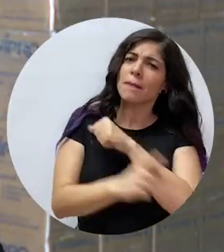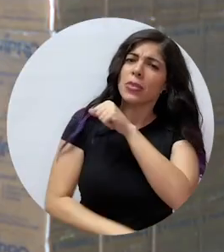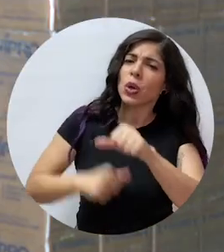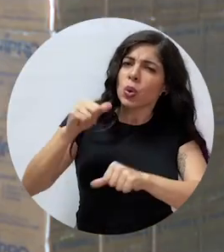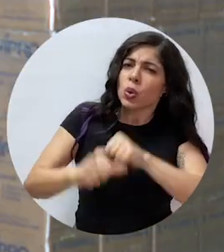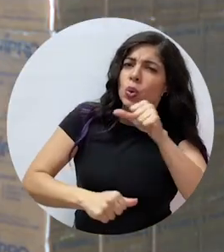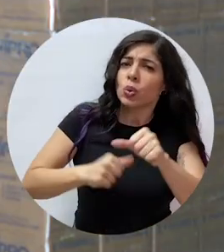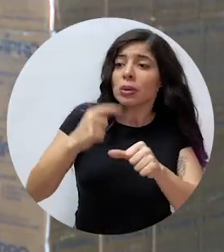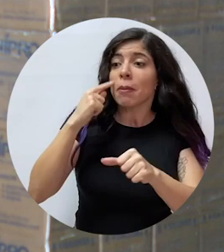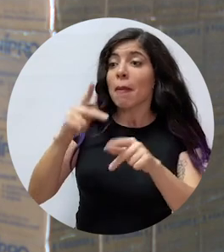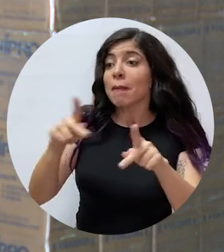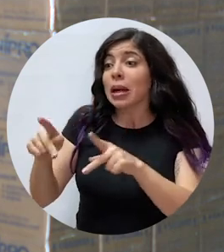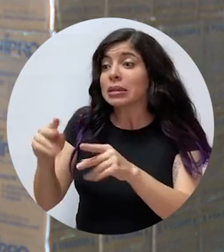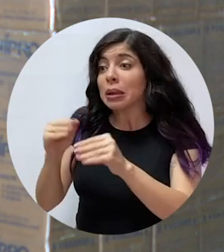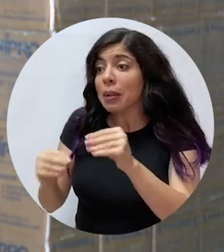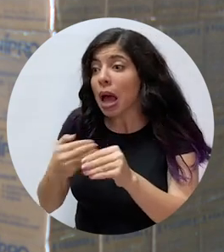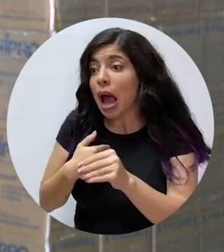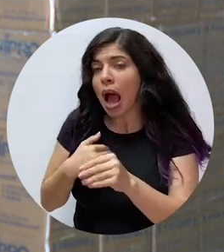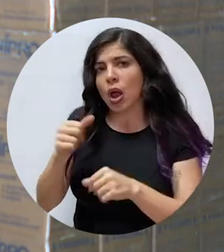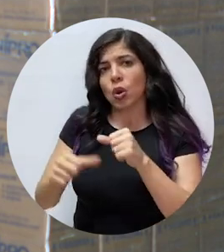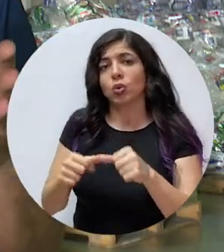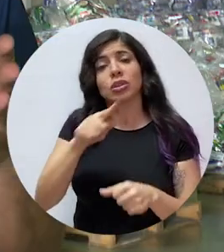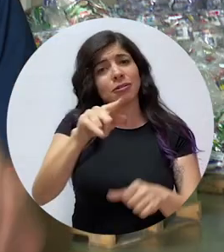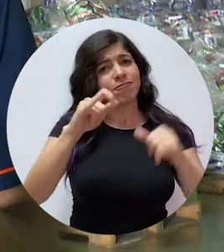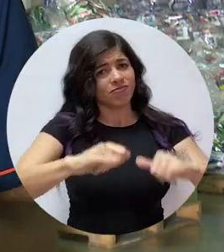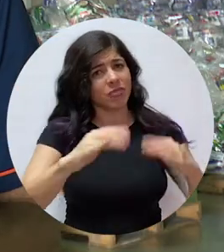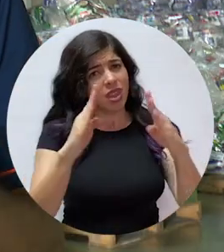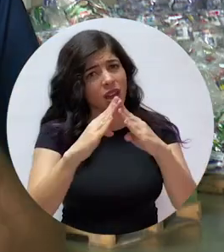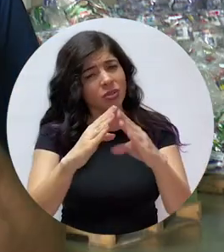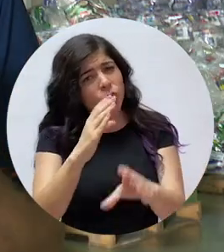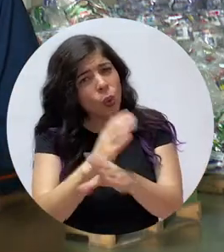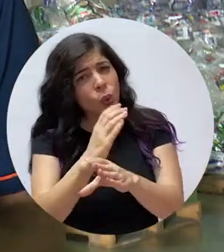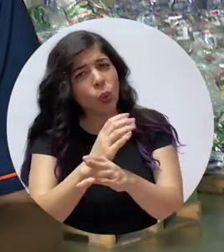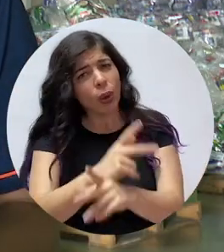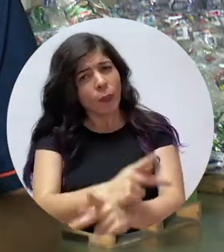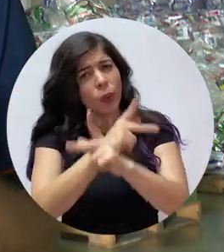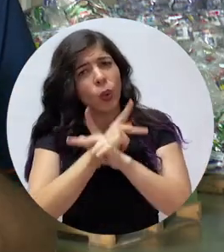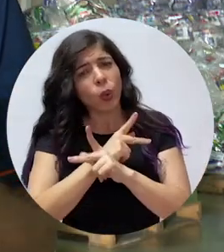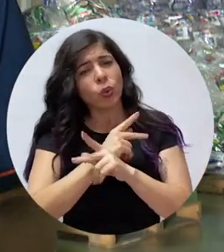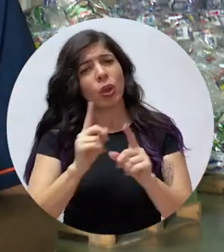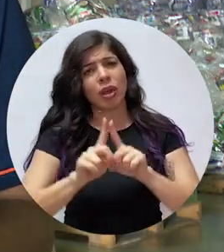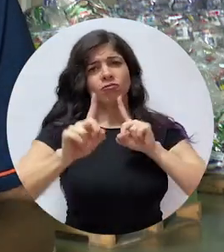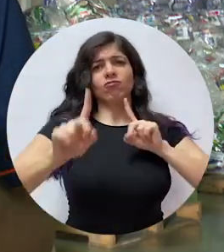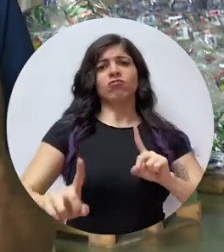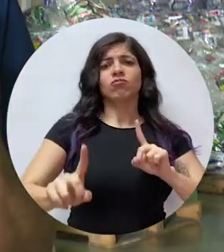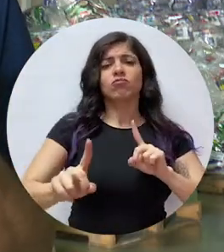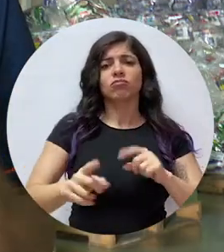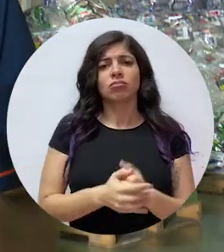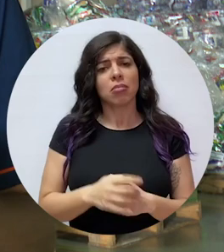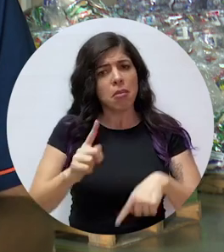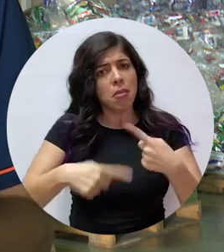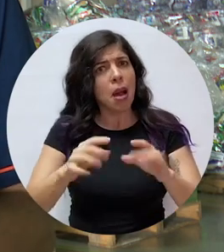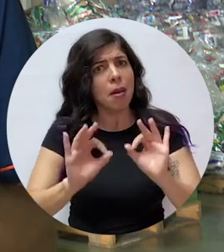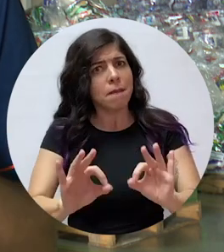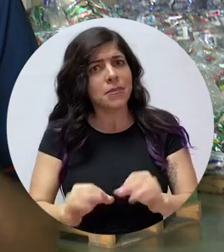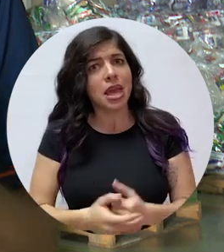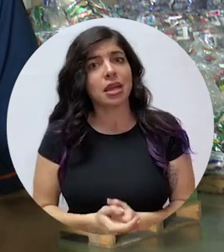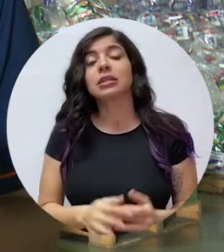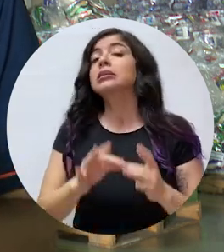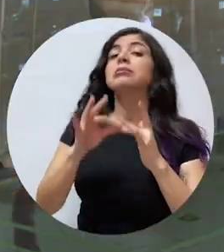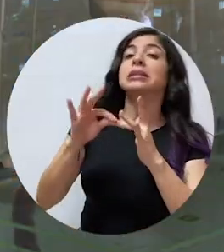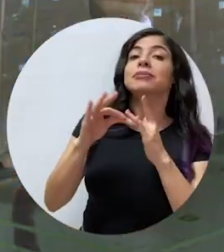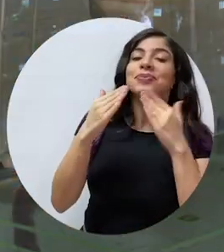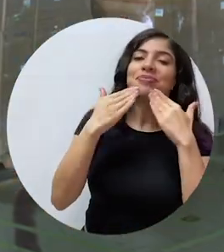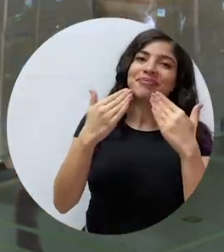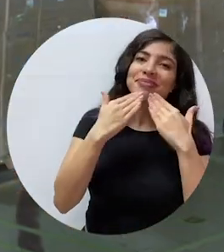solidario, somos un país que lucha por el que menos tiene. Quedémonos en casa, cuidémonos. Protejamos, guardemos la distancia, vamos